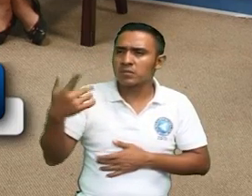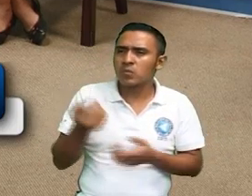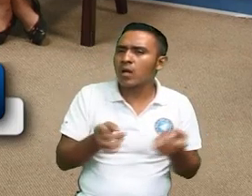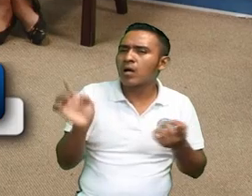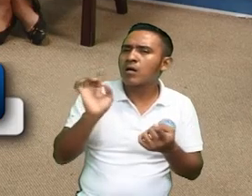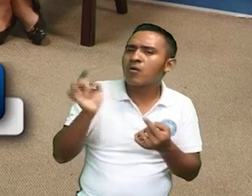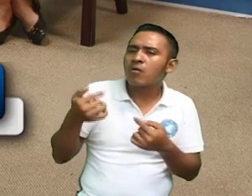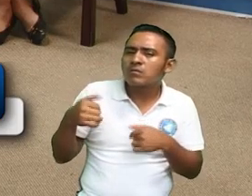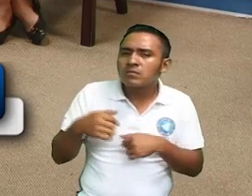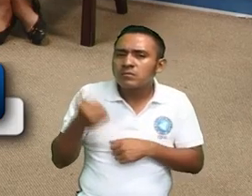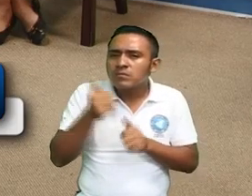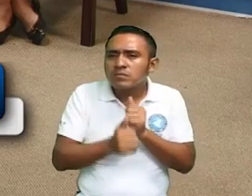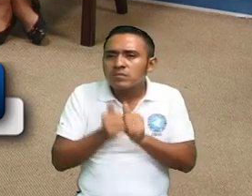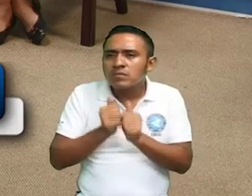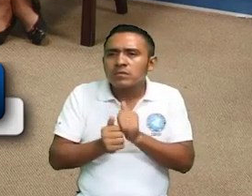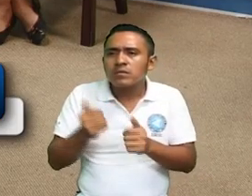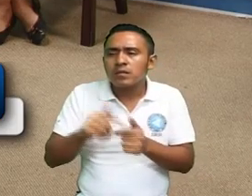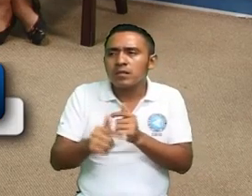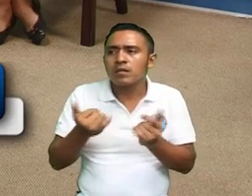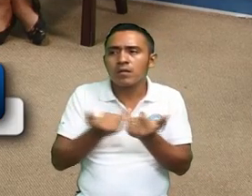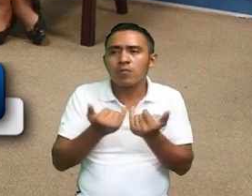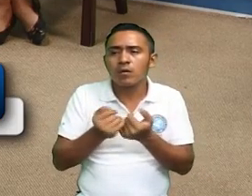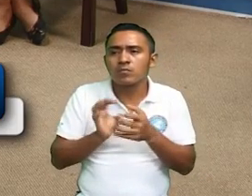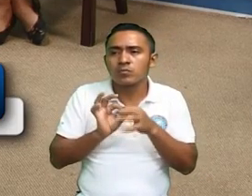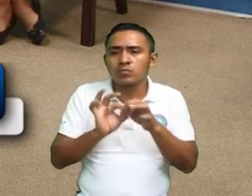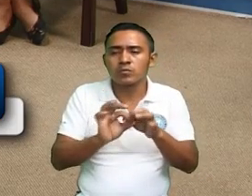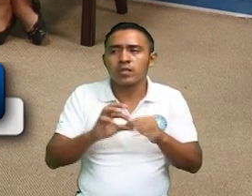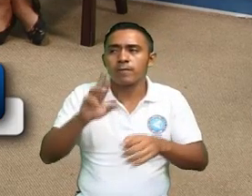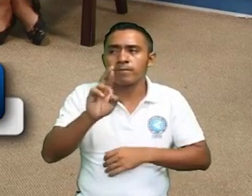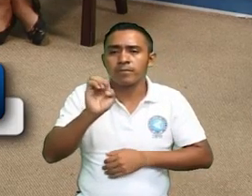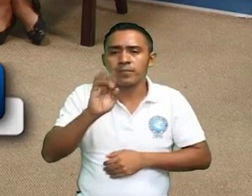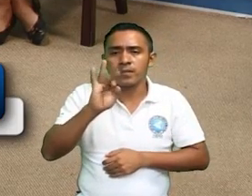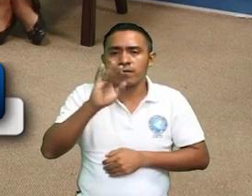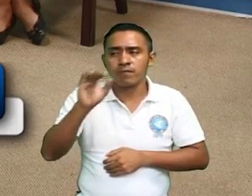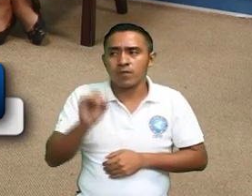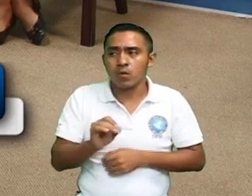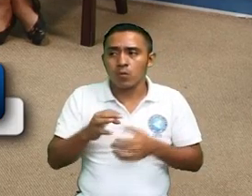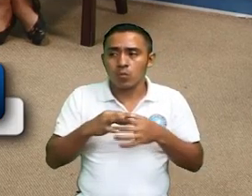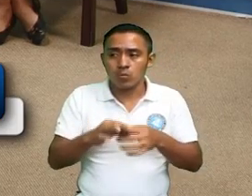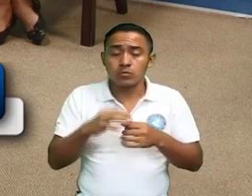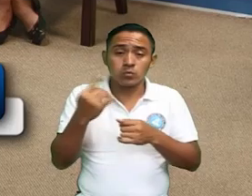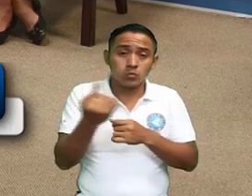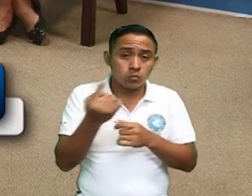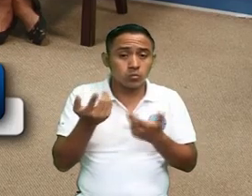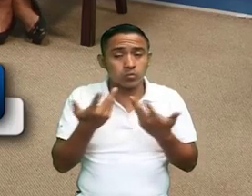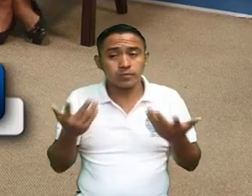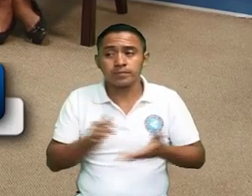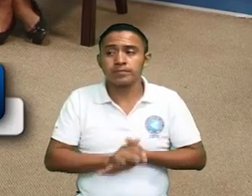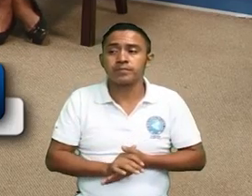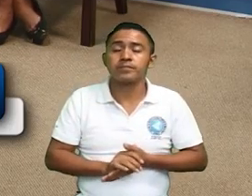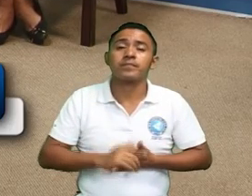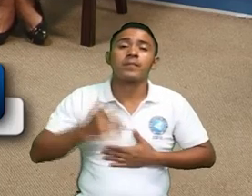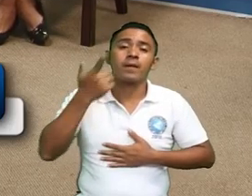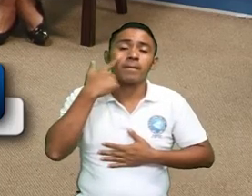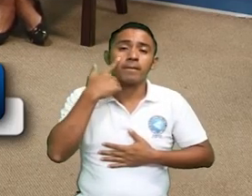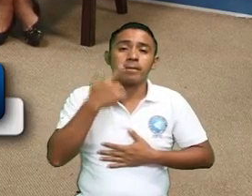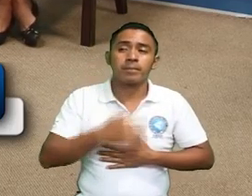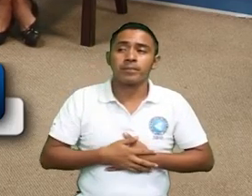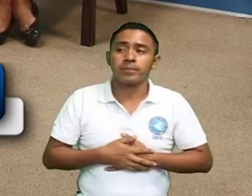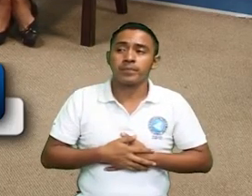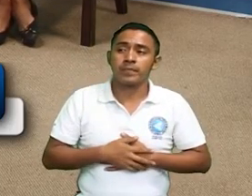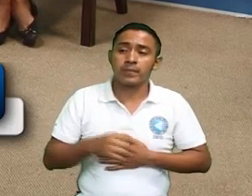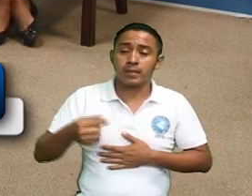ese problema que viene después del reflujo gástrico? ¿O viene acompañado o viene solo? Bueno, entonces la hernia y el hiato no